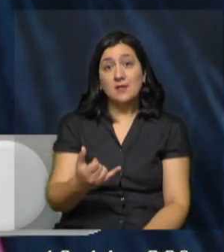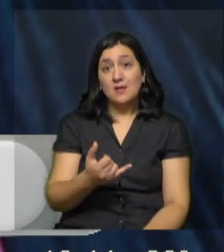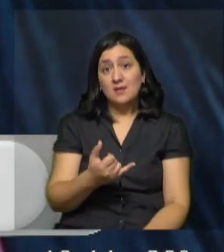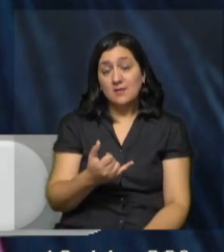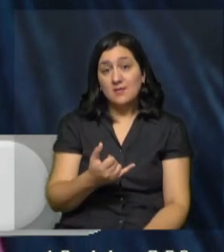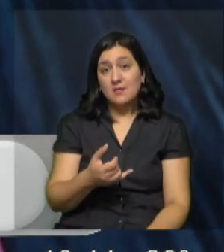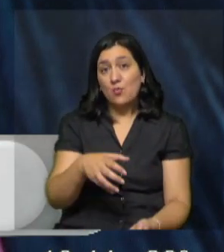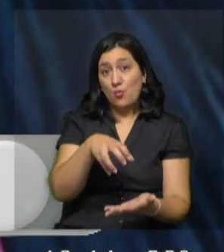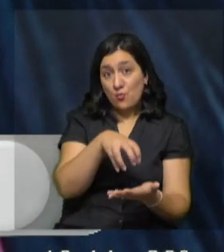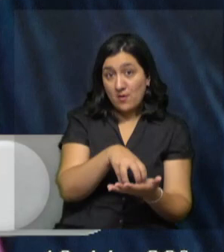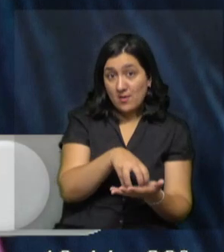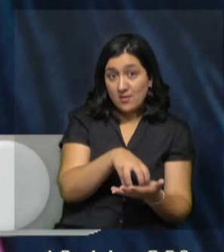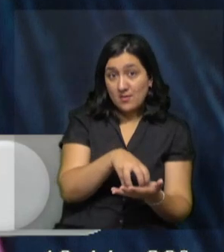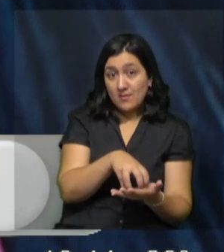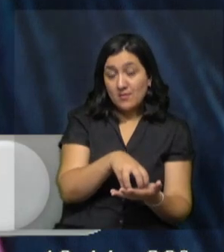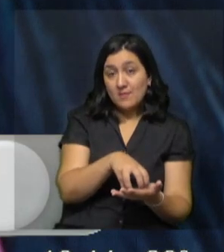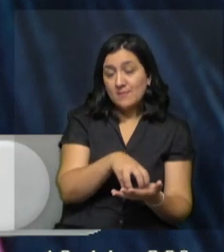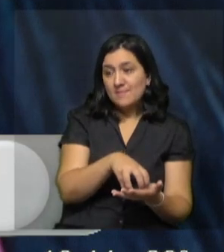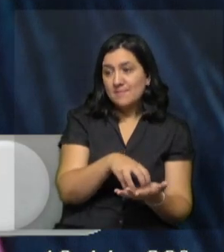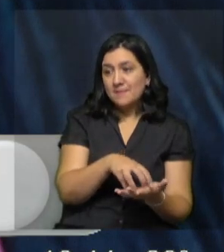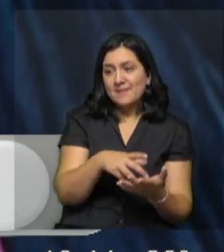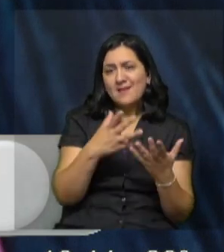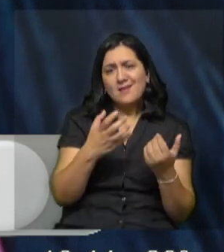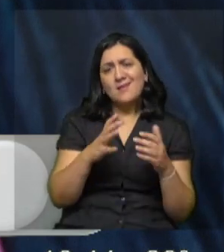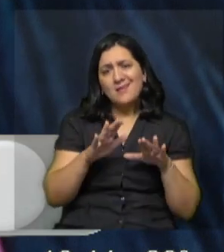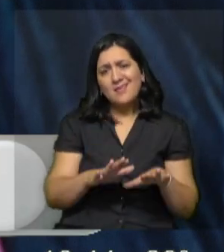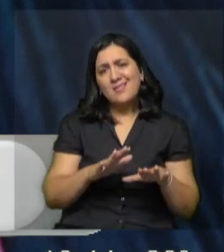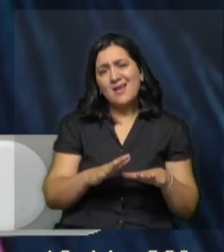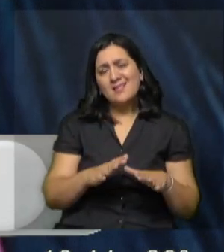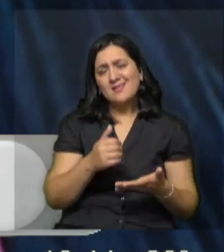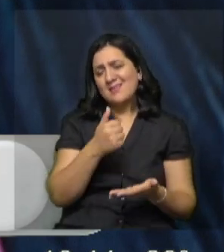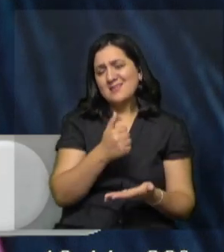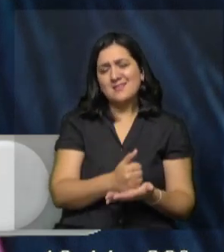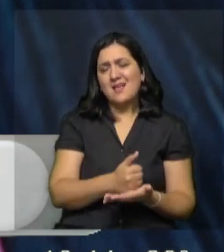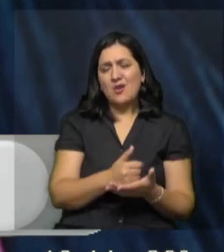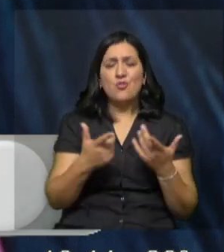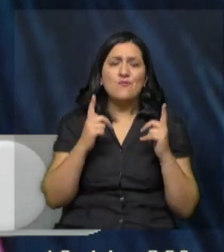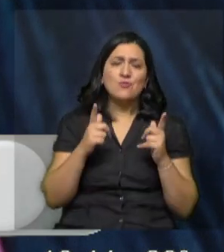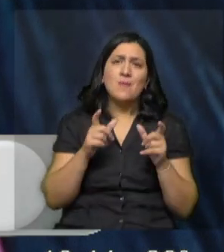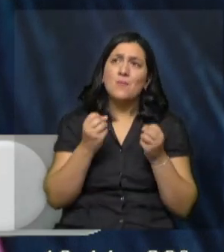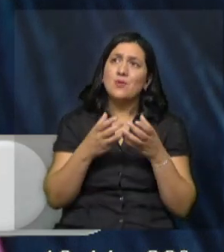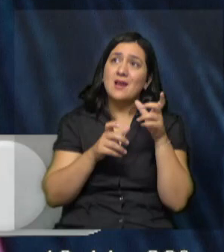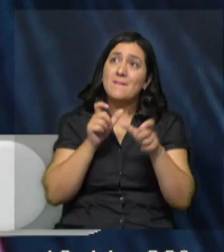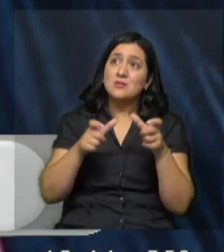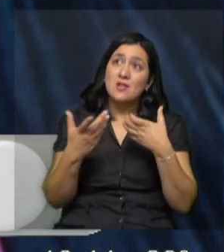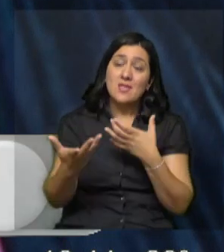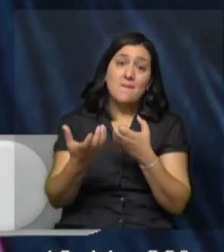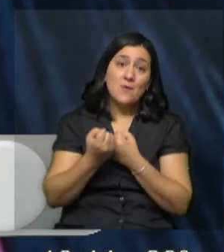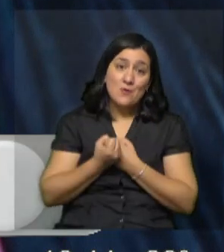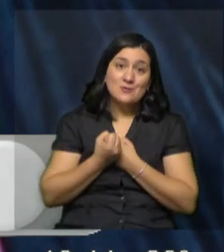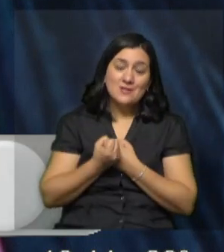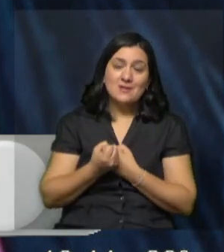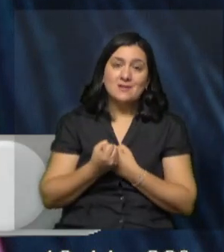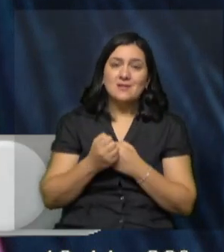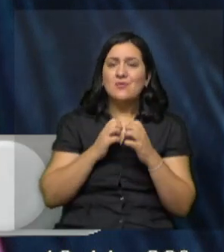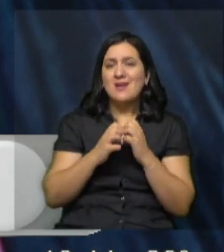años, llegás a un lugar que querés estar, que lo disfrutás, que todo el mundo te apoya, parte de la cocina. Tiene una energía especial.